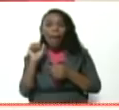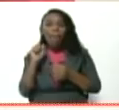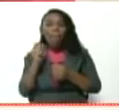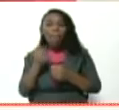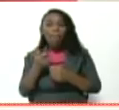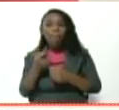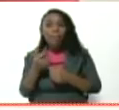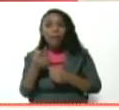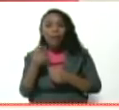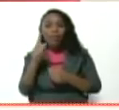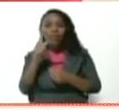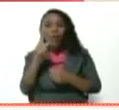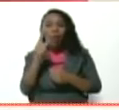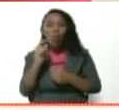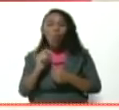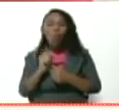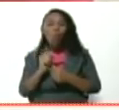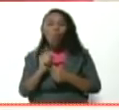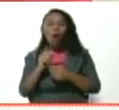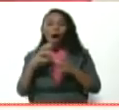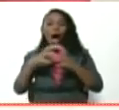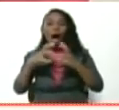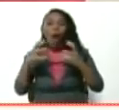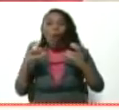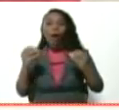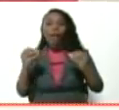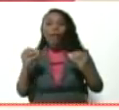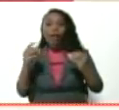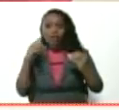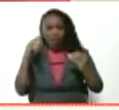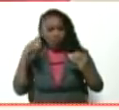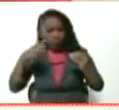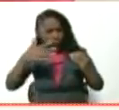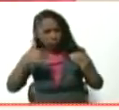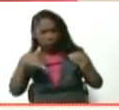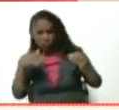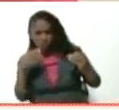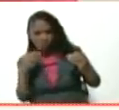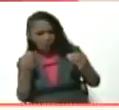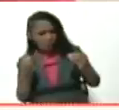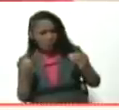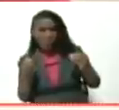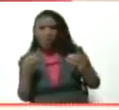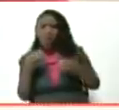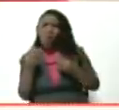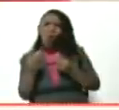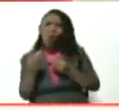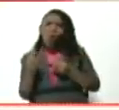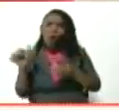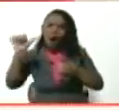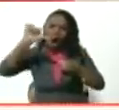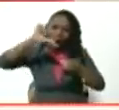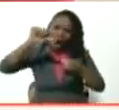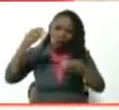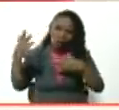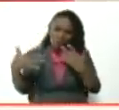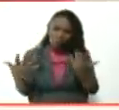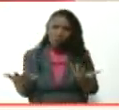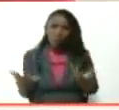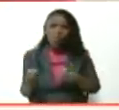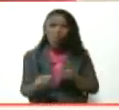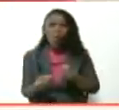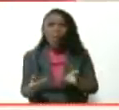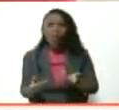la semilla de un aguacate. Y el aguacate pareciera, ¿por dónde? ¿Cómo preguntar? ¿Por dónde le entra el agua al coco, pues?